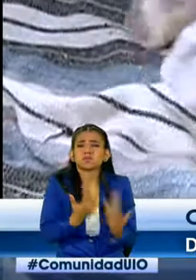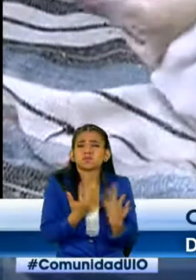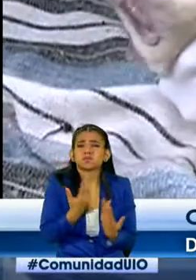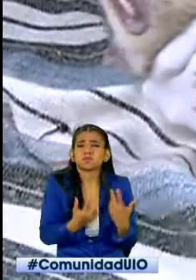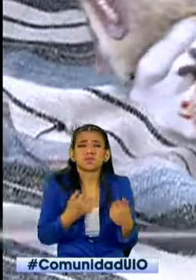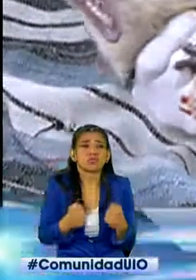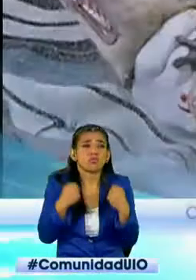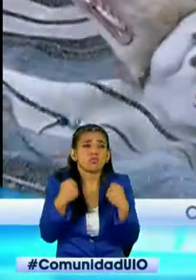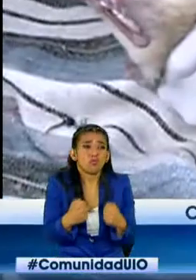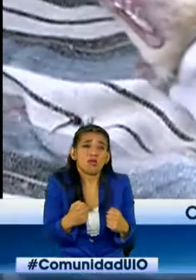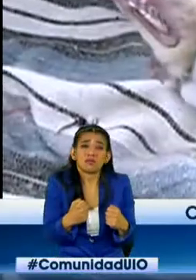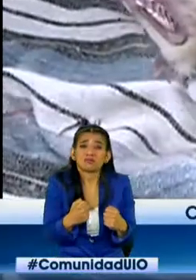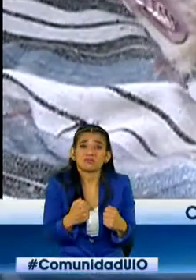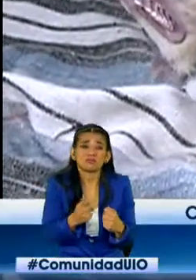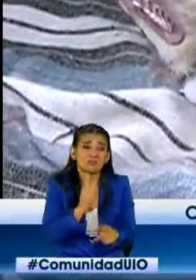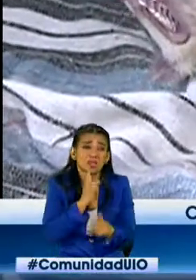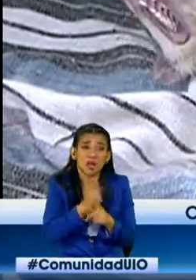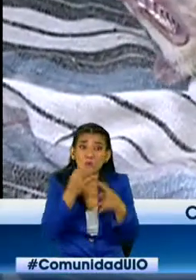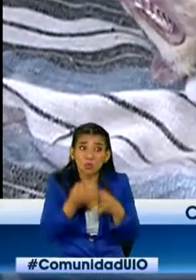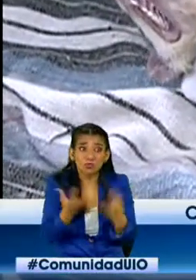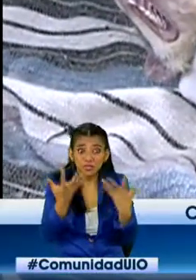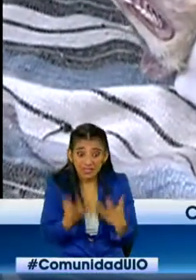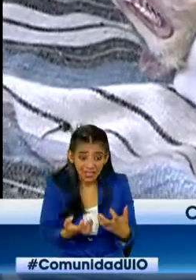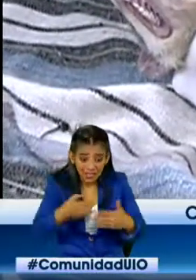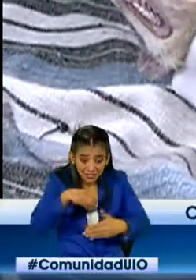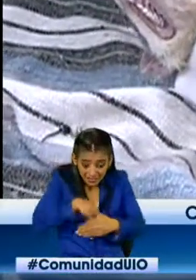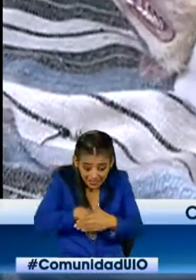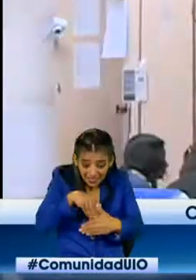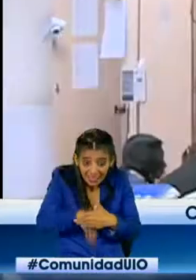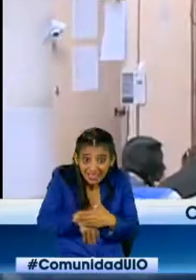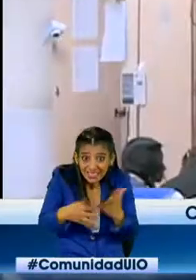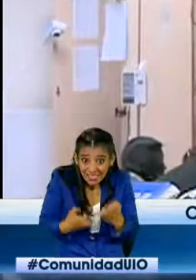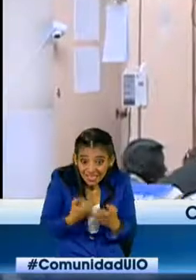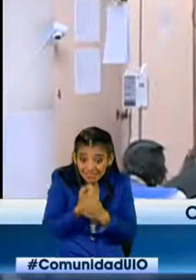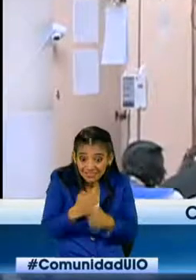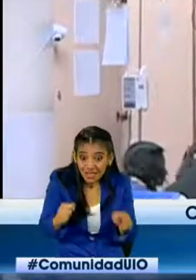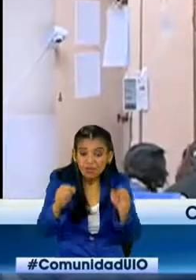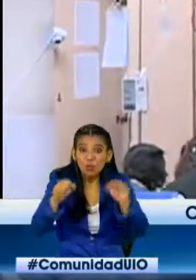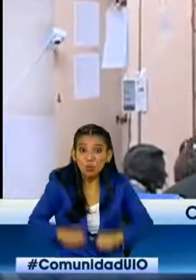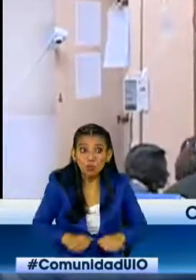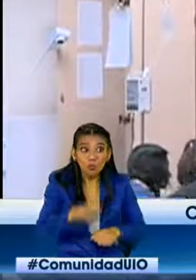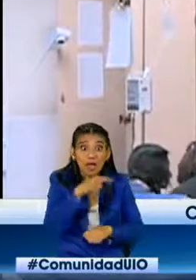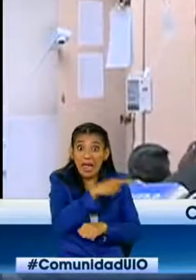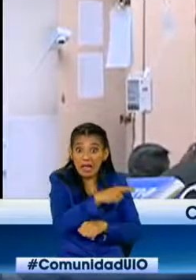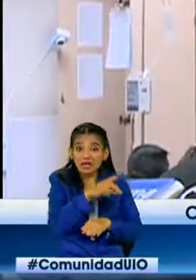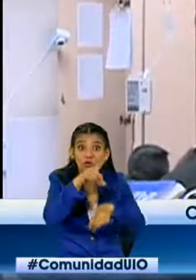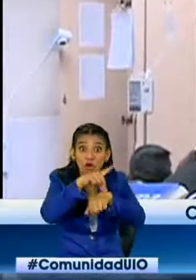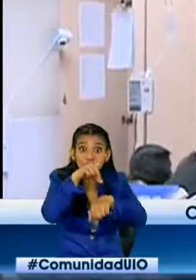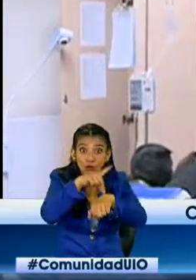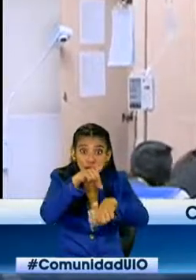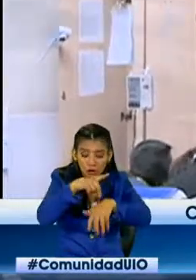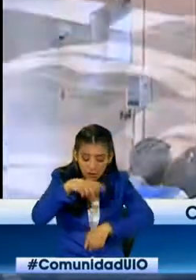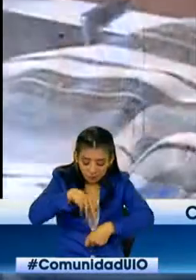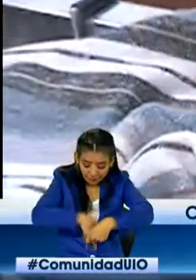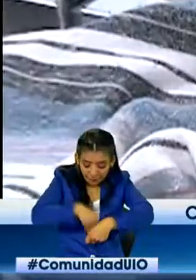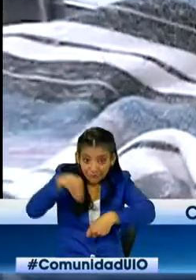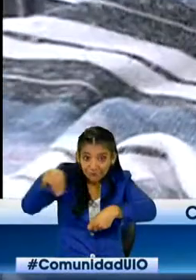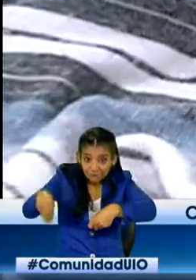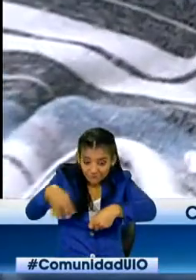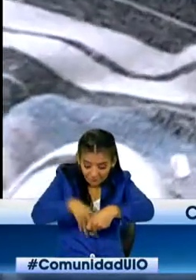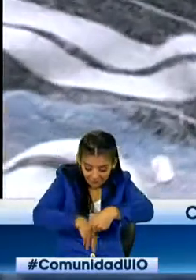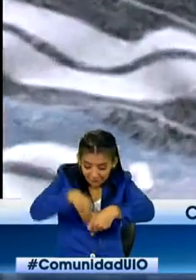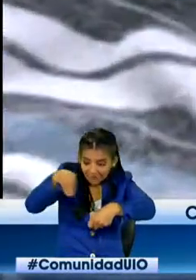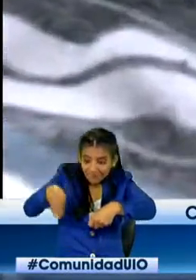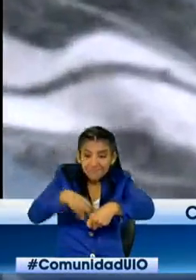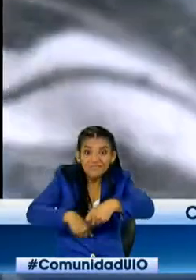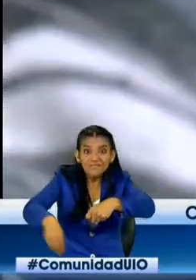Se presumen fueron provocadas en el intento de salvar a sus crías. Y en su marsupio la doctora pudo encontrar tres crías. Ese